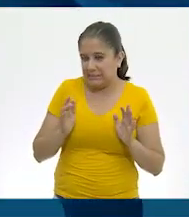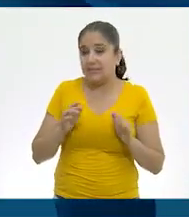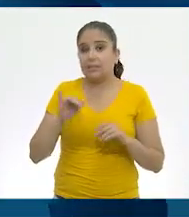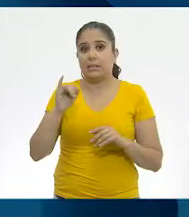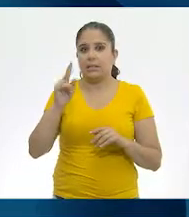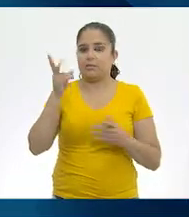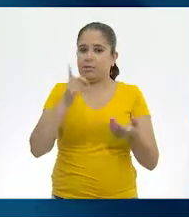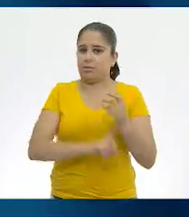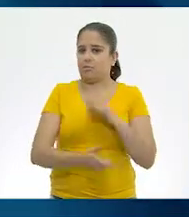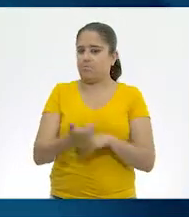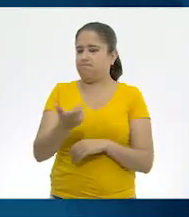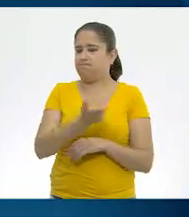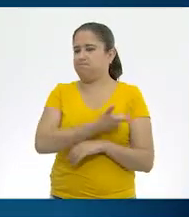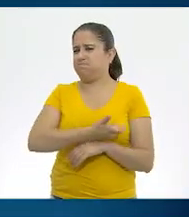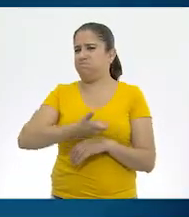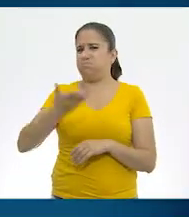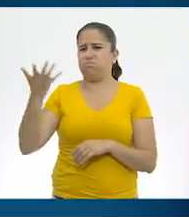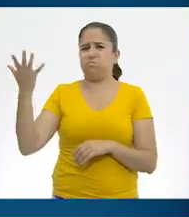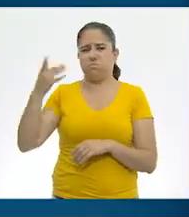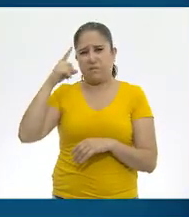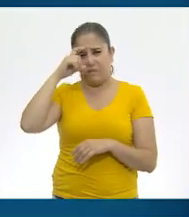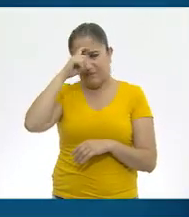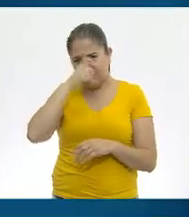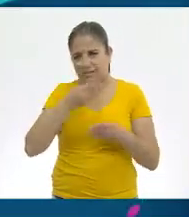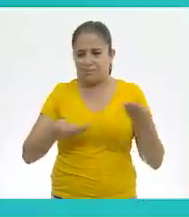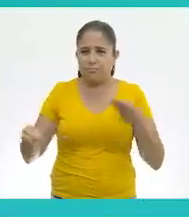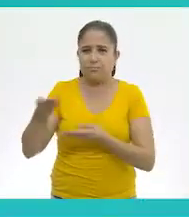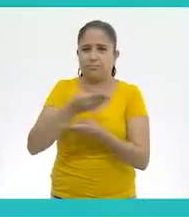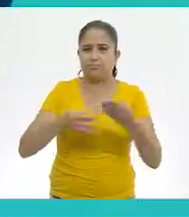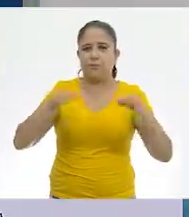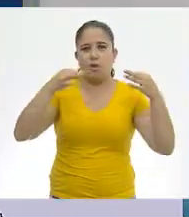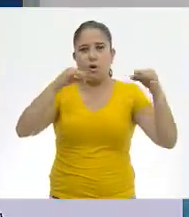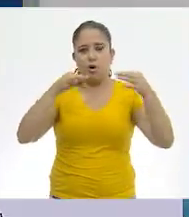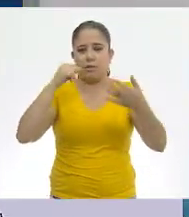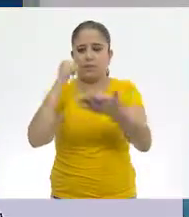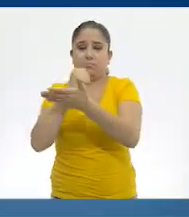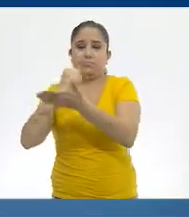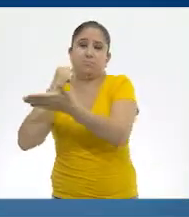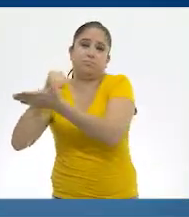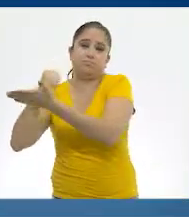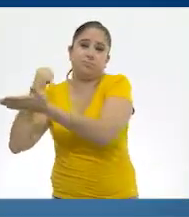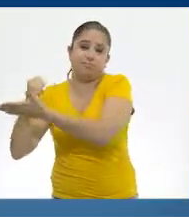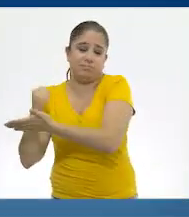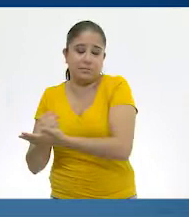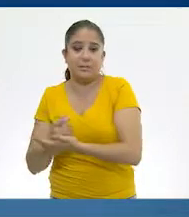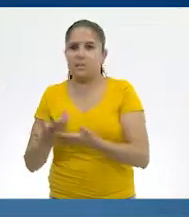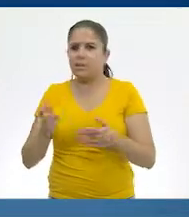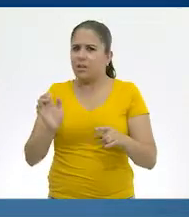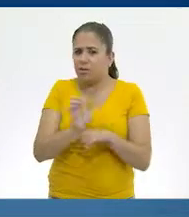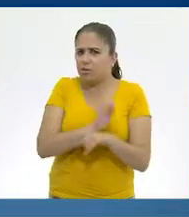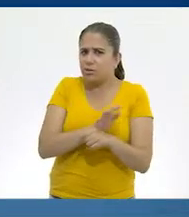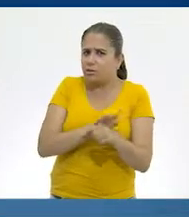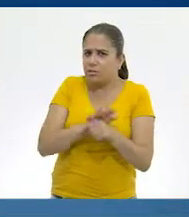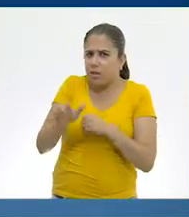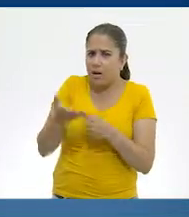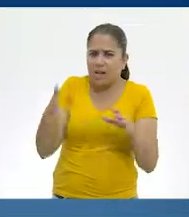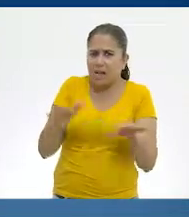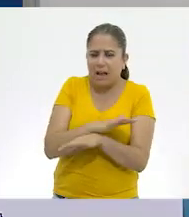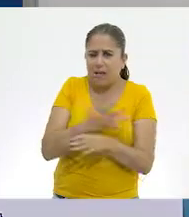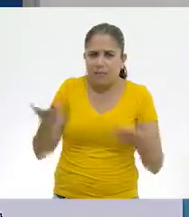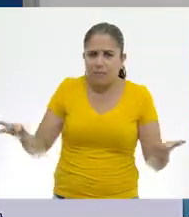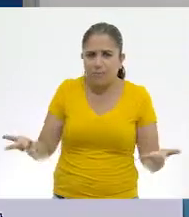era costoso, porque era muy difícil distribuir estas hojas y sellar cada una. Pero, ¿y entonces cuál fue el